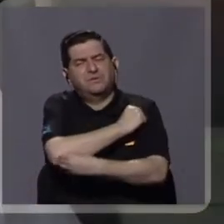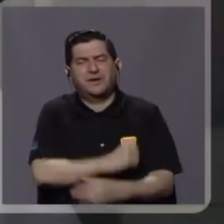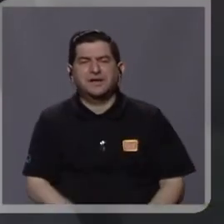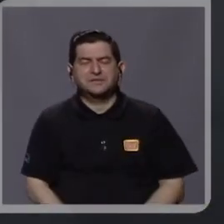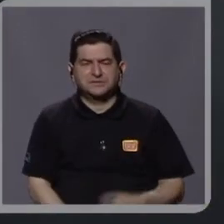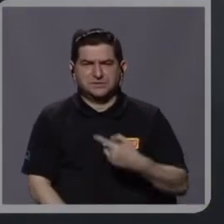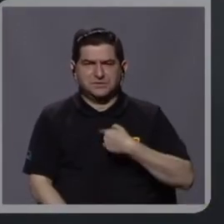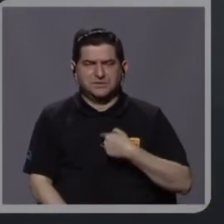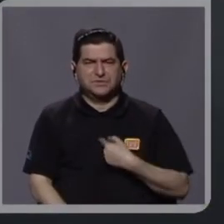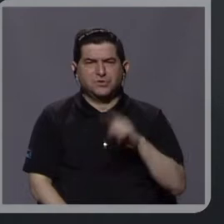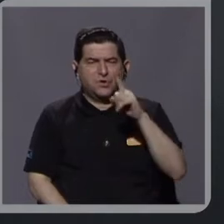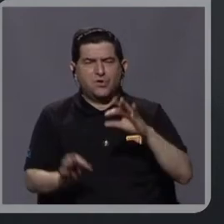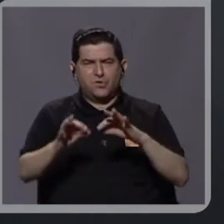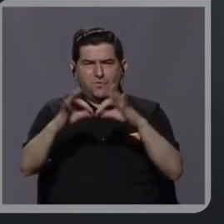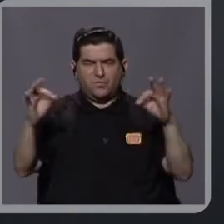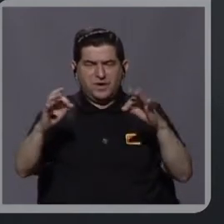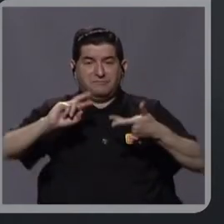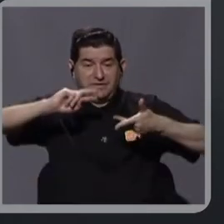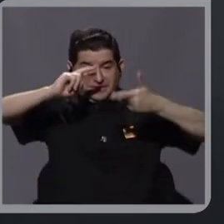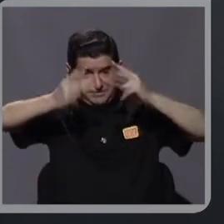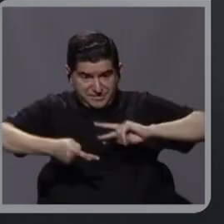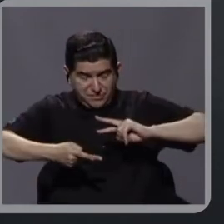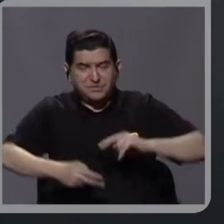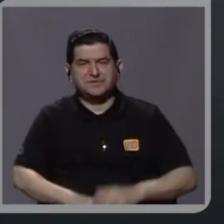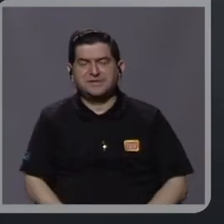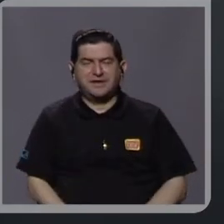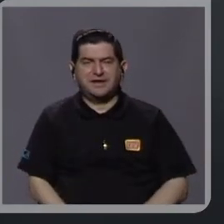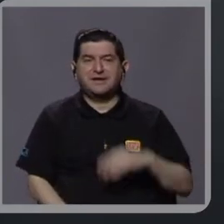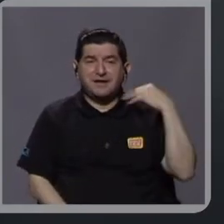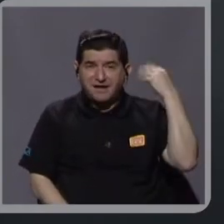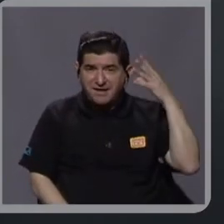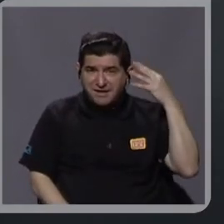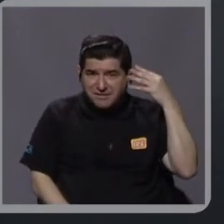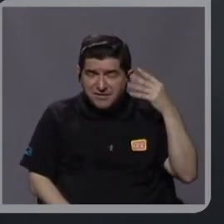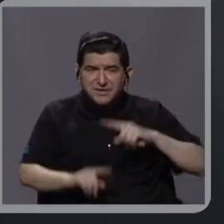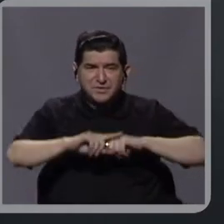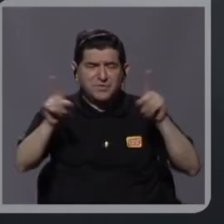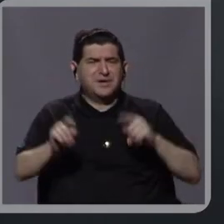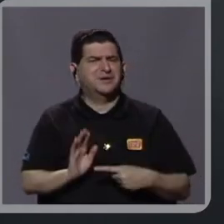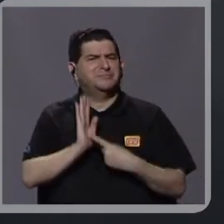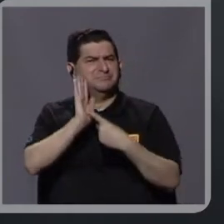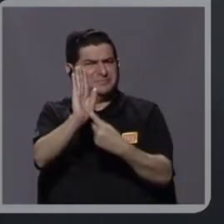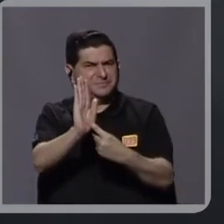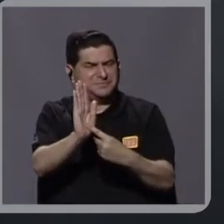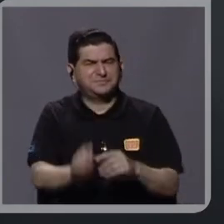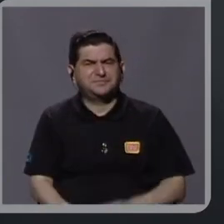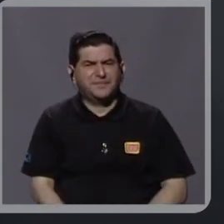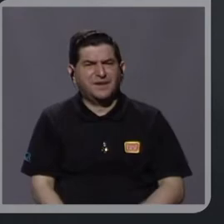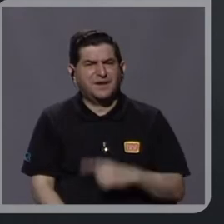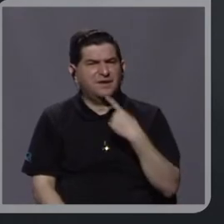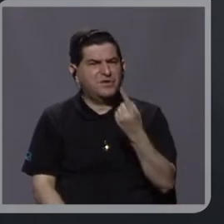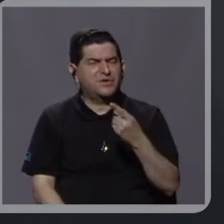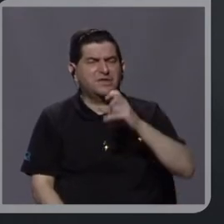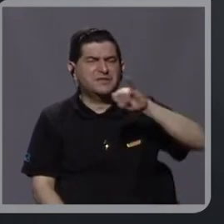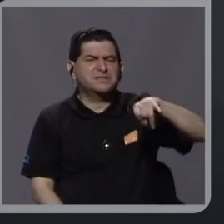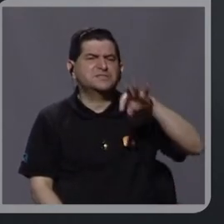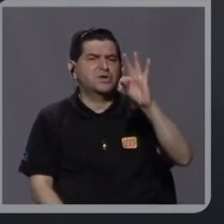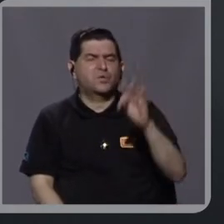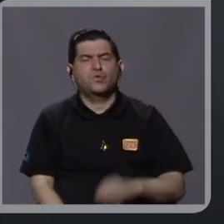paradoja que es verdaderamente ridícula pero que resume perfectamente lo que dice don julio